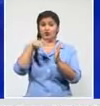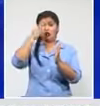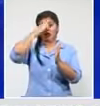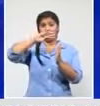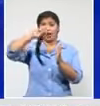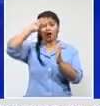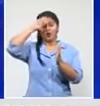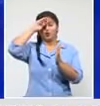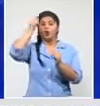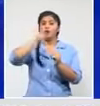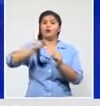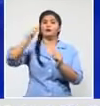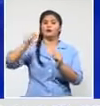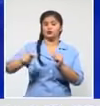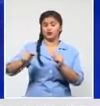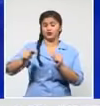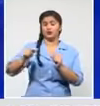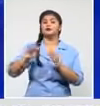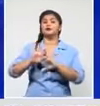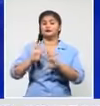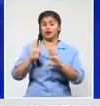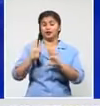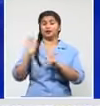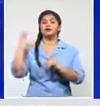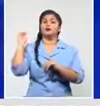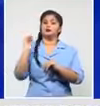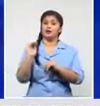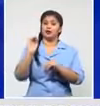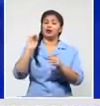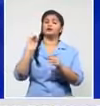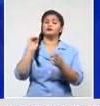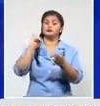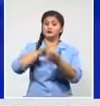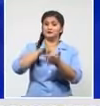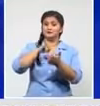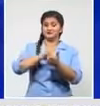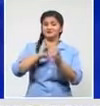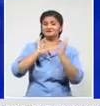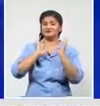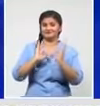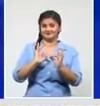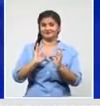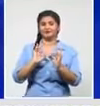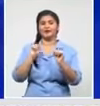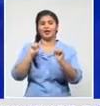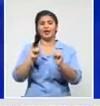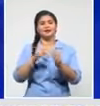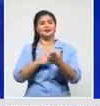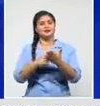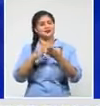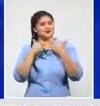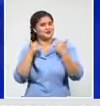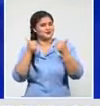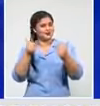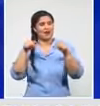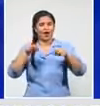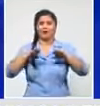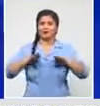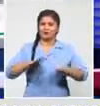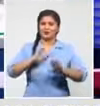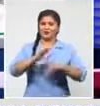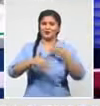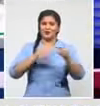a viajeros, a cubanos residentes también en el exterior. Ha sido una semana favorable. Vamos entonces a una pausa para